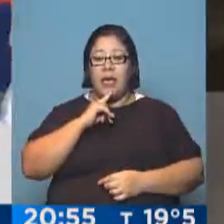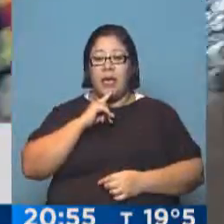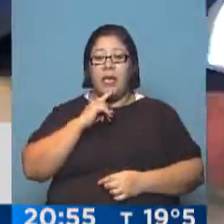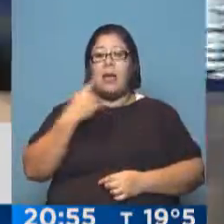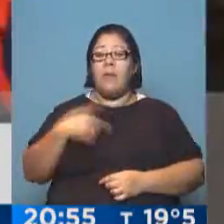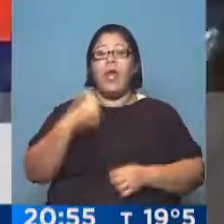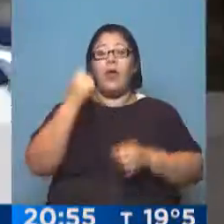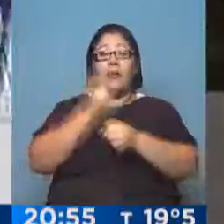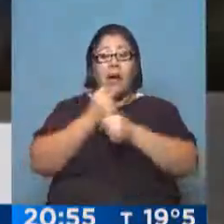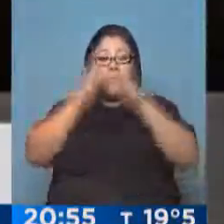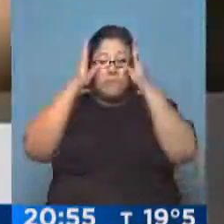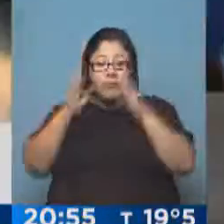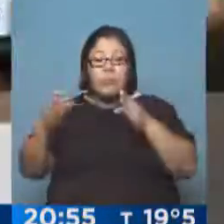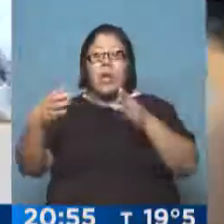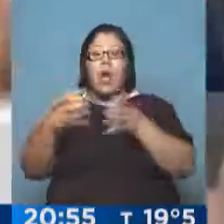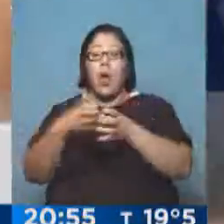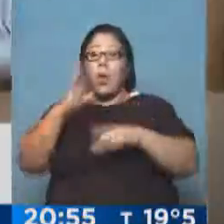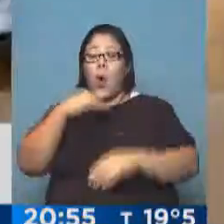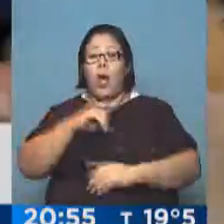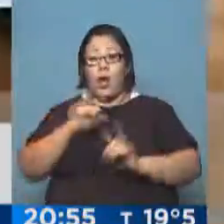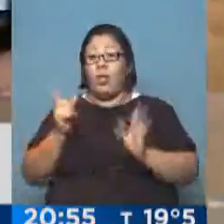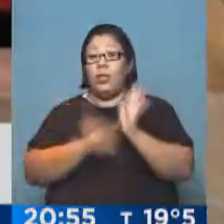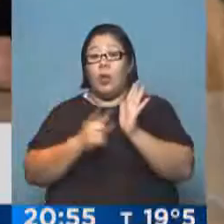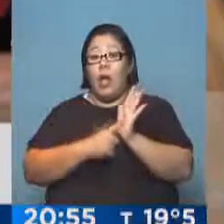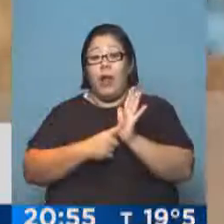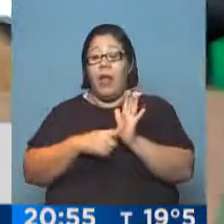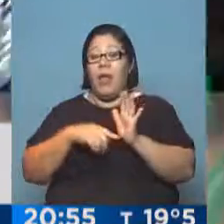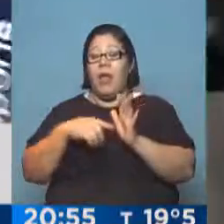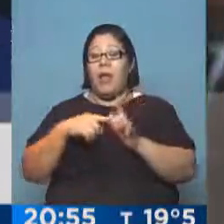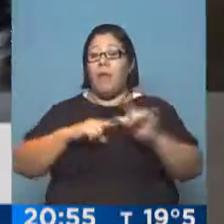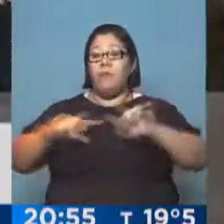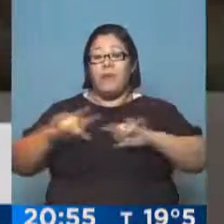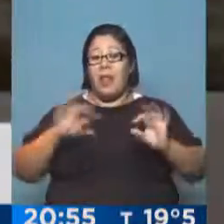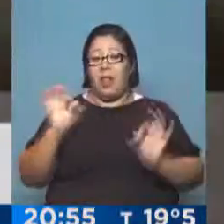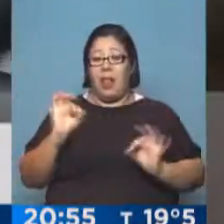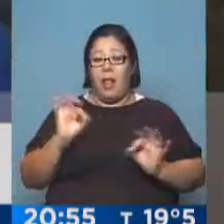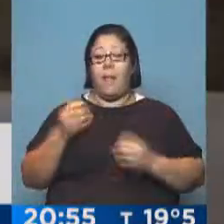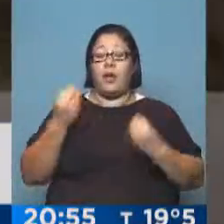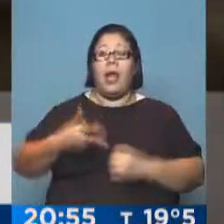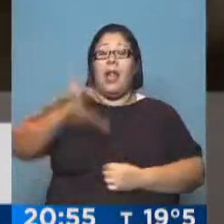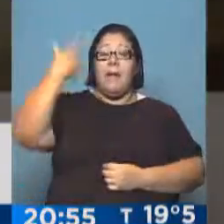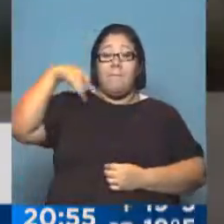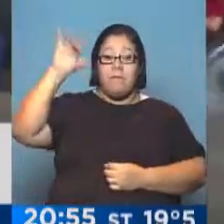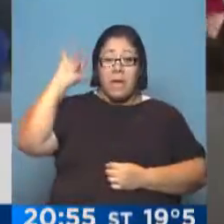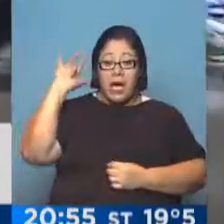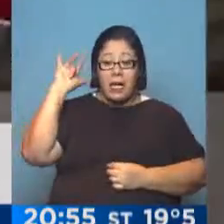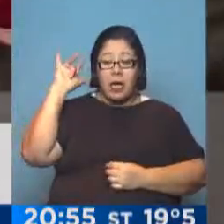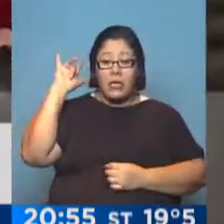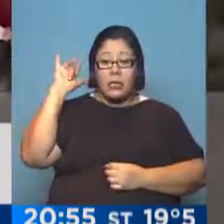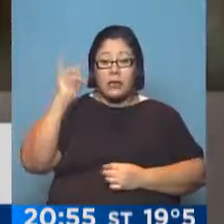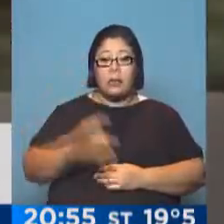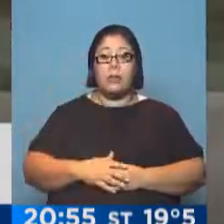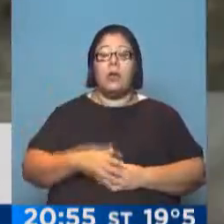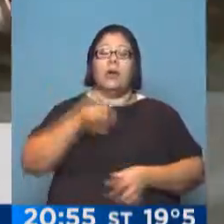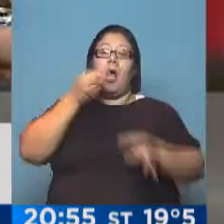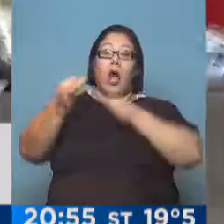trabajar. Y con los jugadores titulares no he trabajado, porque el miércoles hicimos una charla